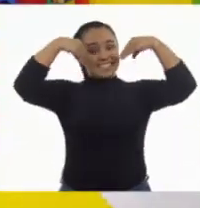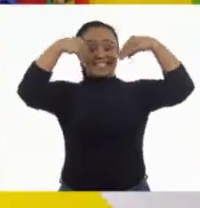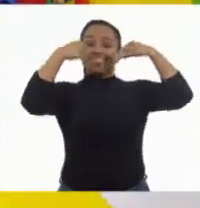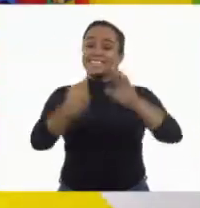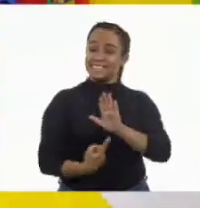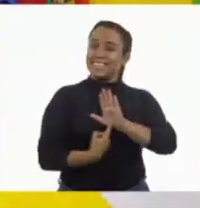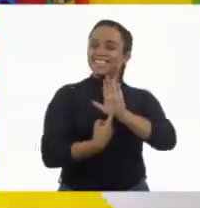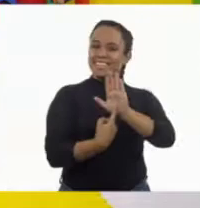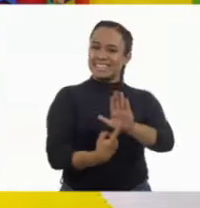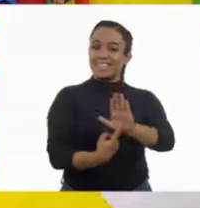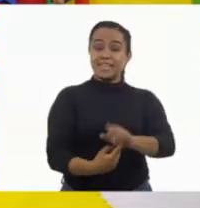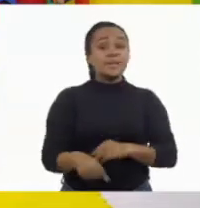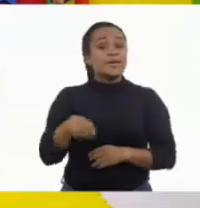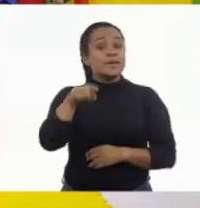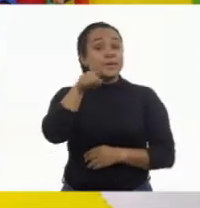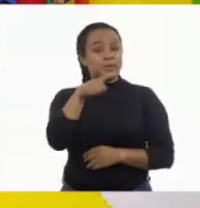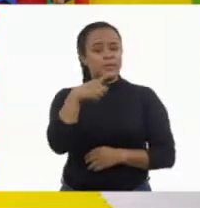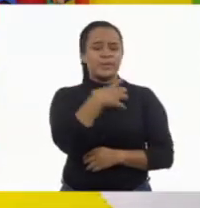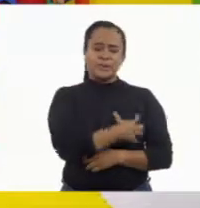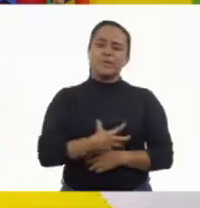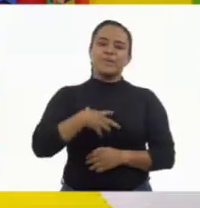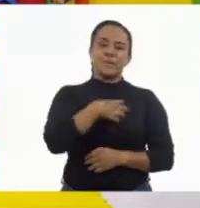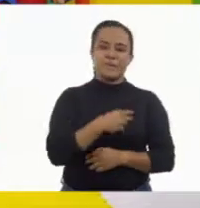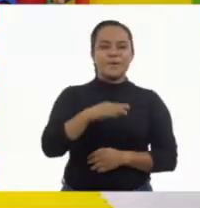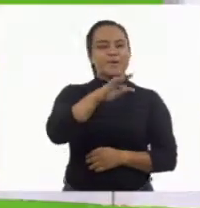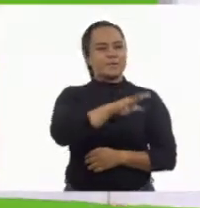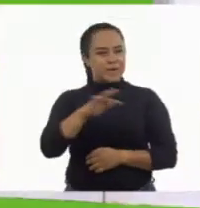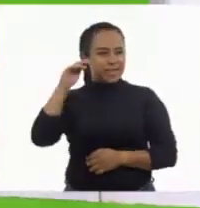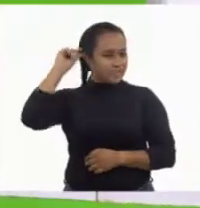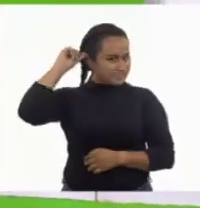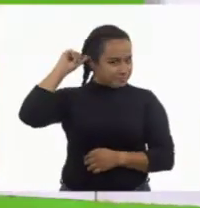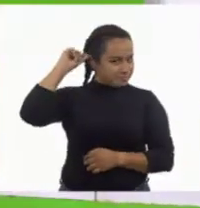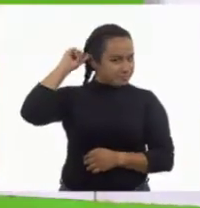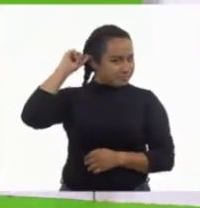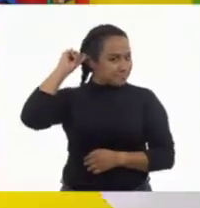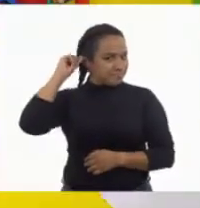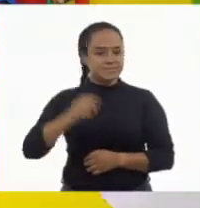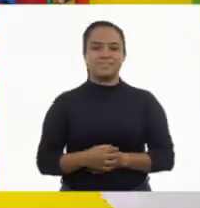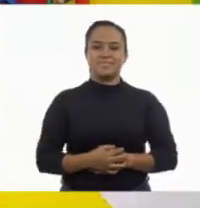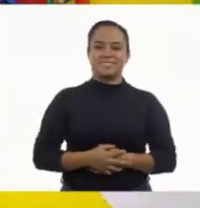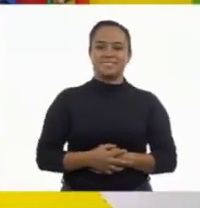el reflejo. Estás contento y lo sabes, tira tu oreja.